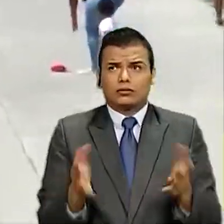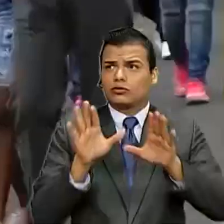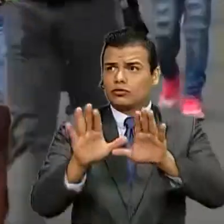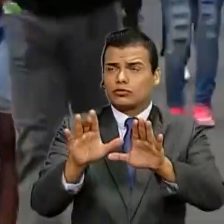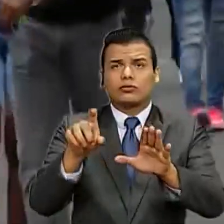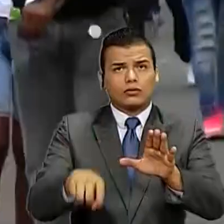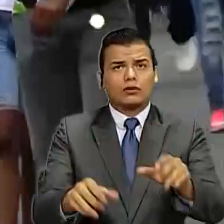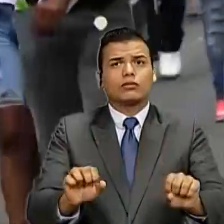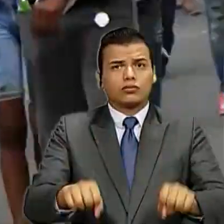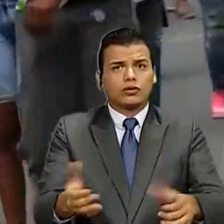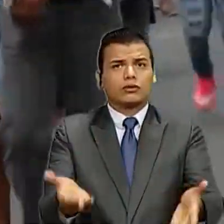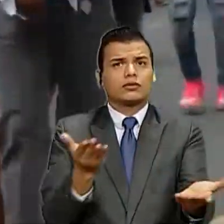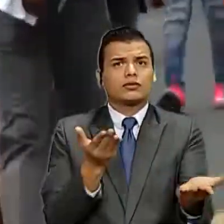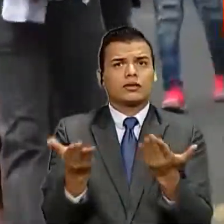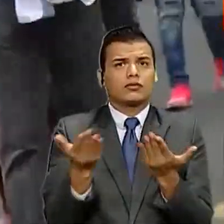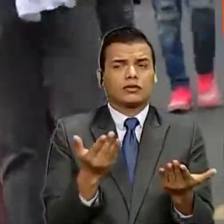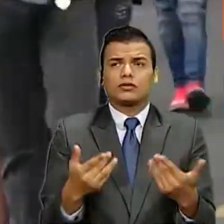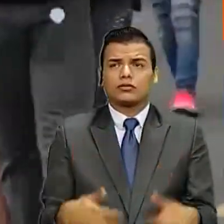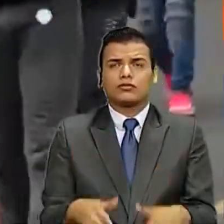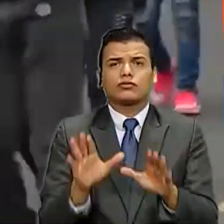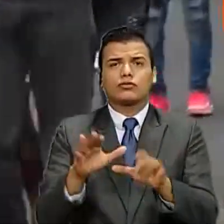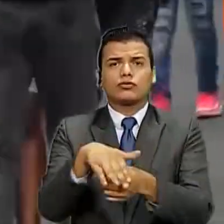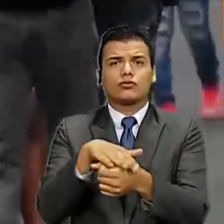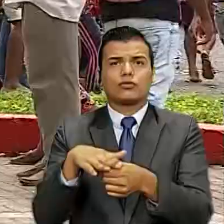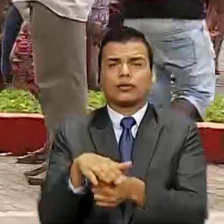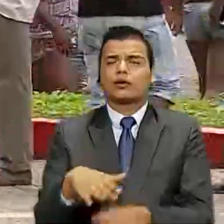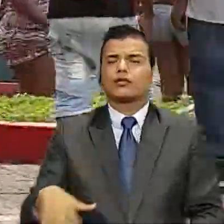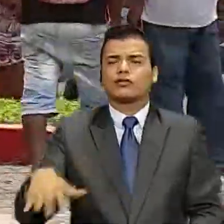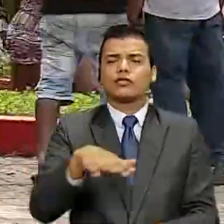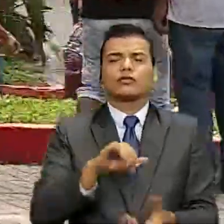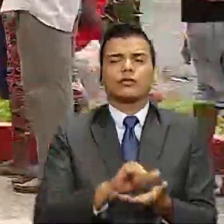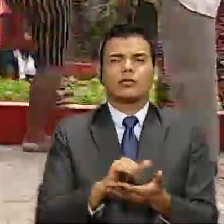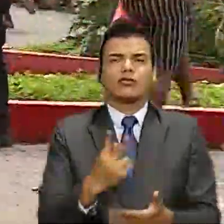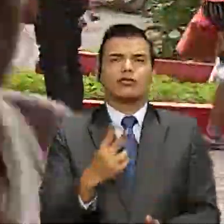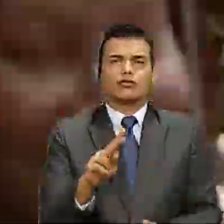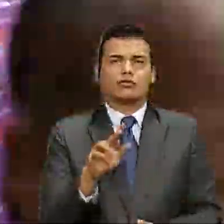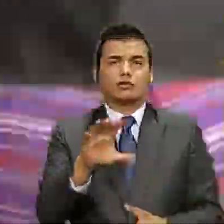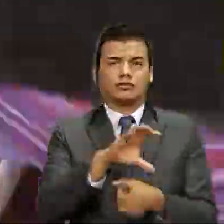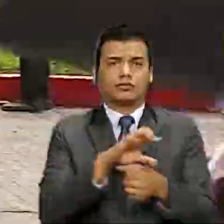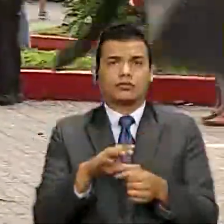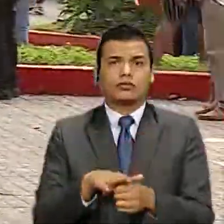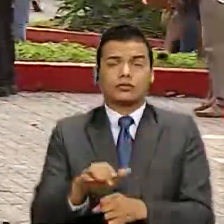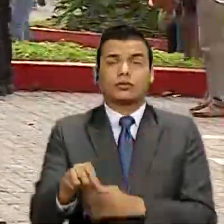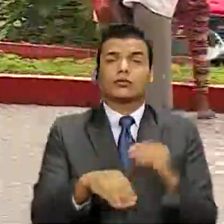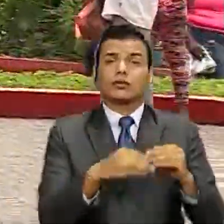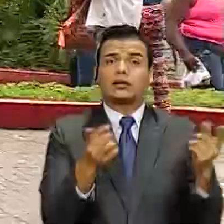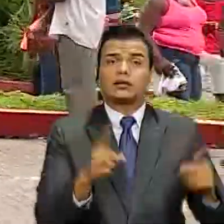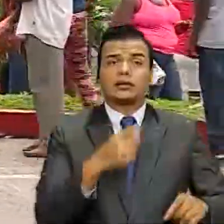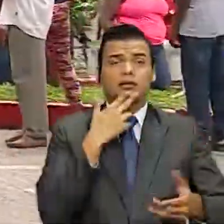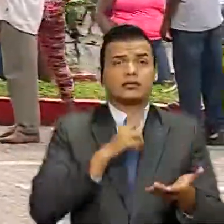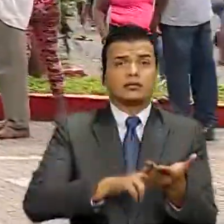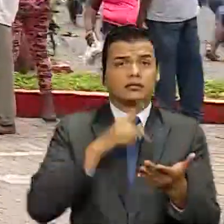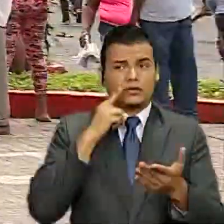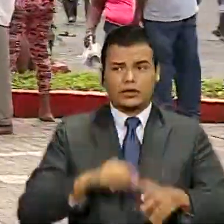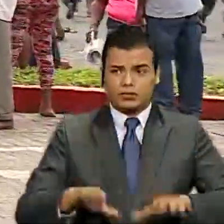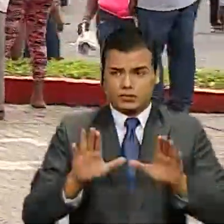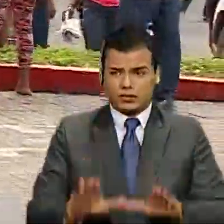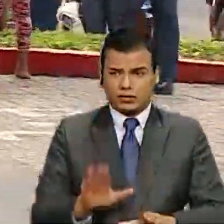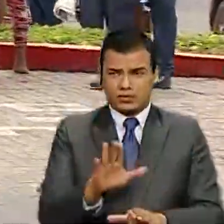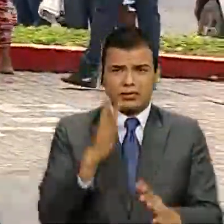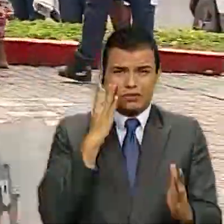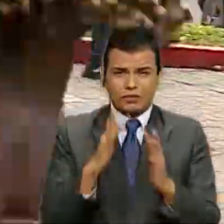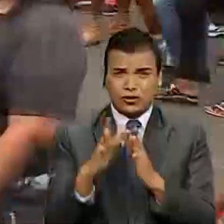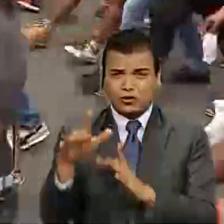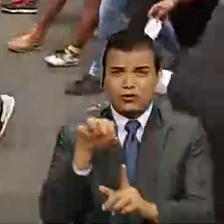especial en la vía alterna y en la Comuna 12 de esta ciudad. También argumentan, en otro de los puntos del comunicado, que este paro conlleva un alto sentido